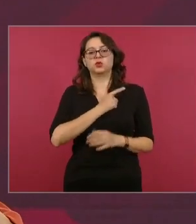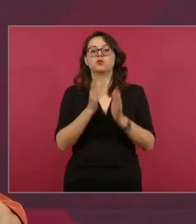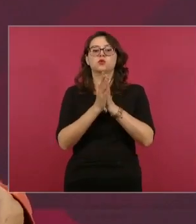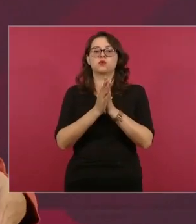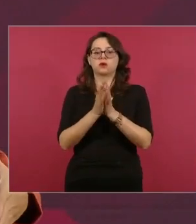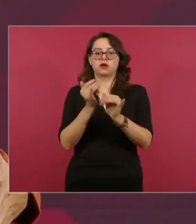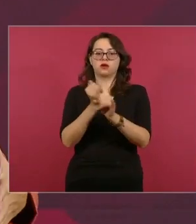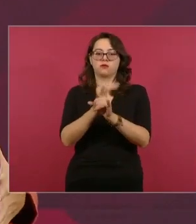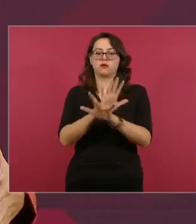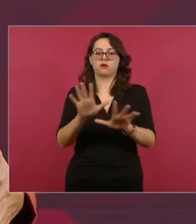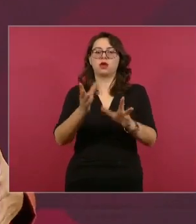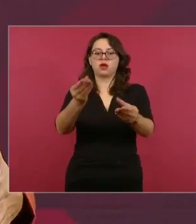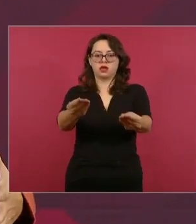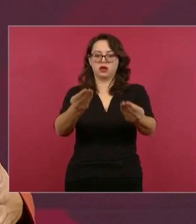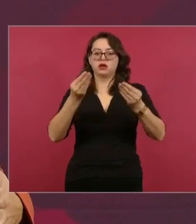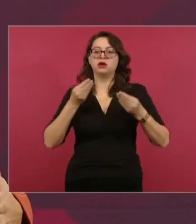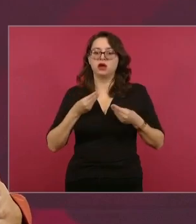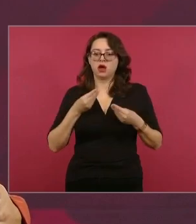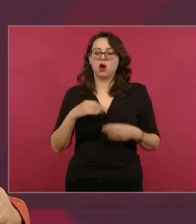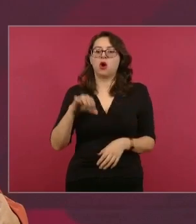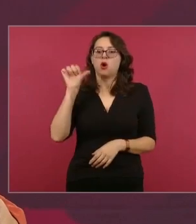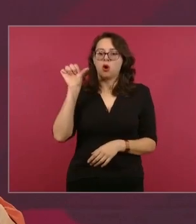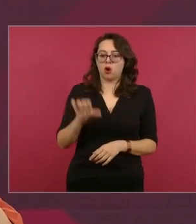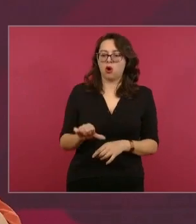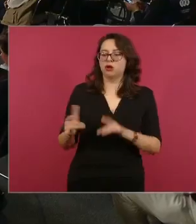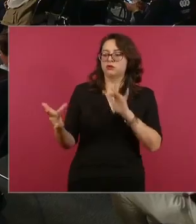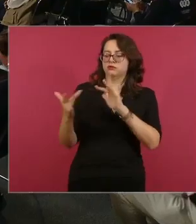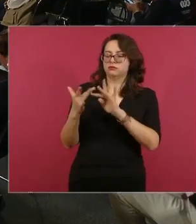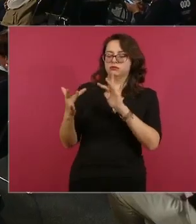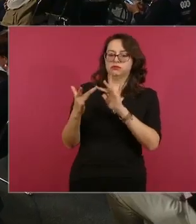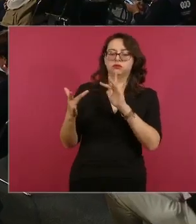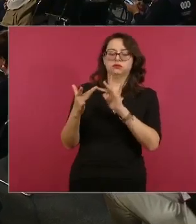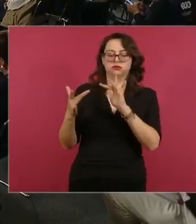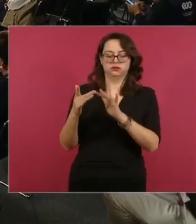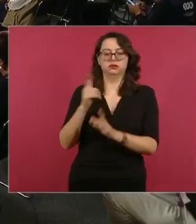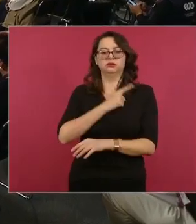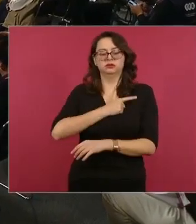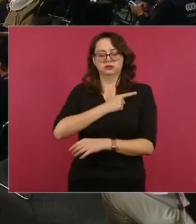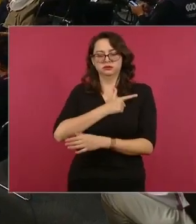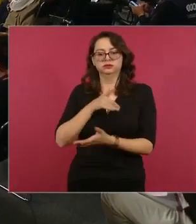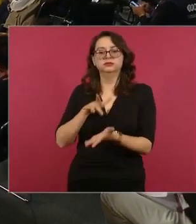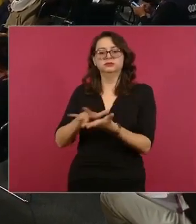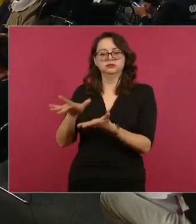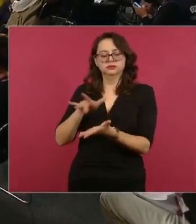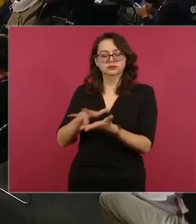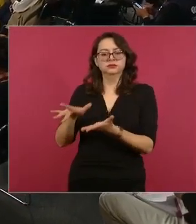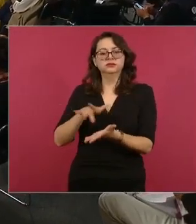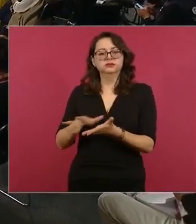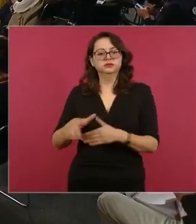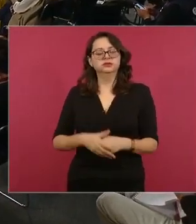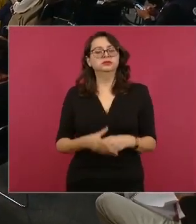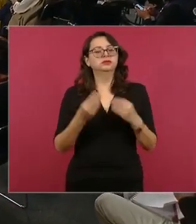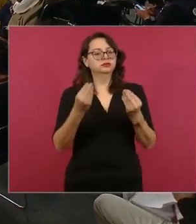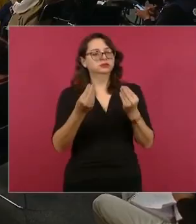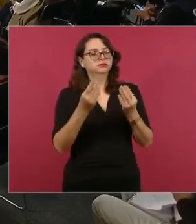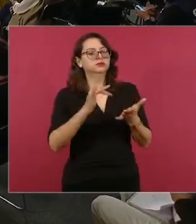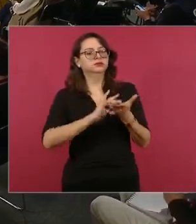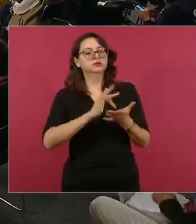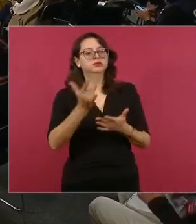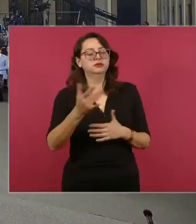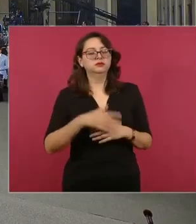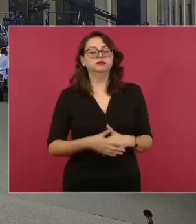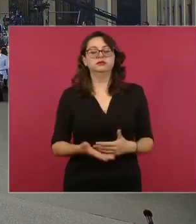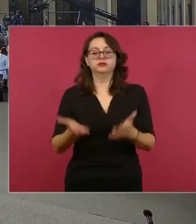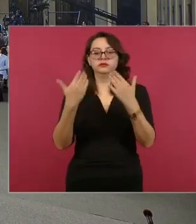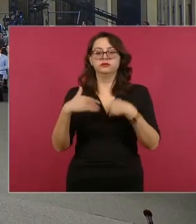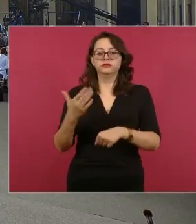información, hoy mismo nos ponemos en contacto con ellos y con mucho gusto apoyamos. Muchas gracias. Si les parece bien, le damos